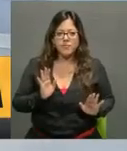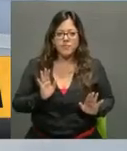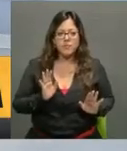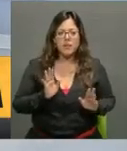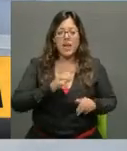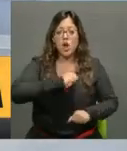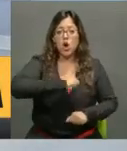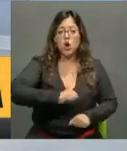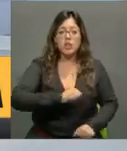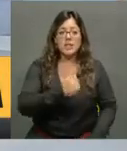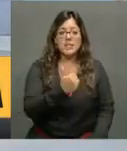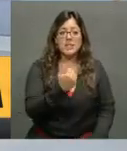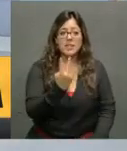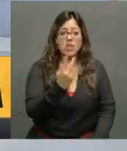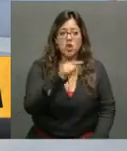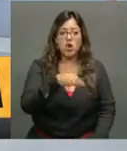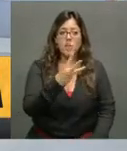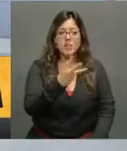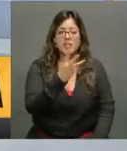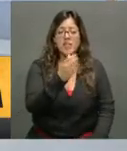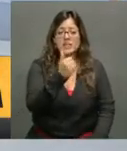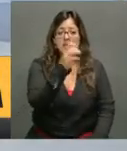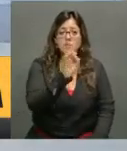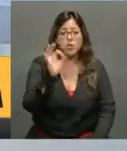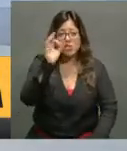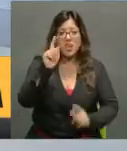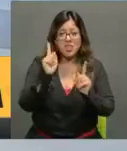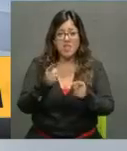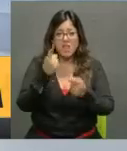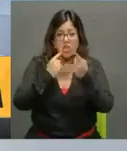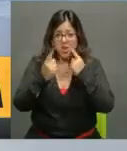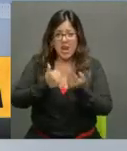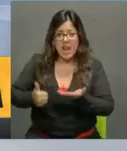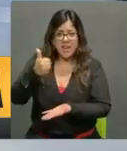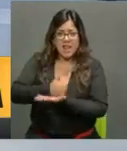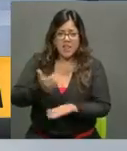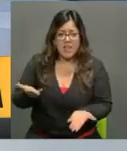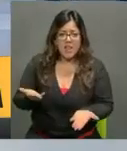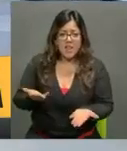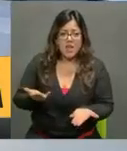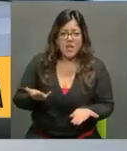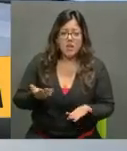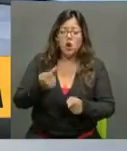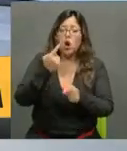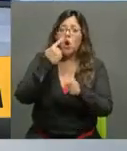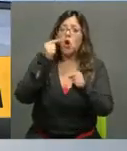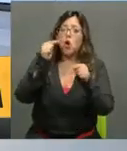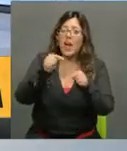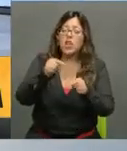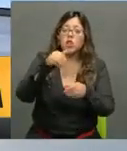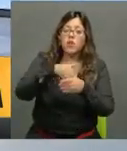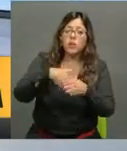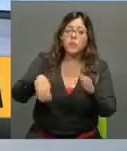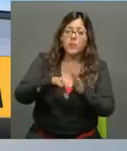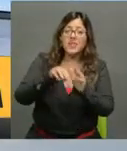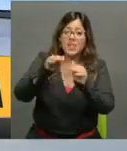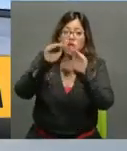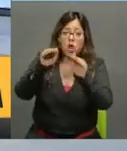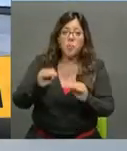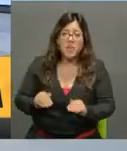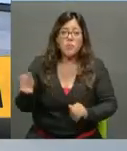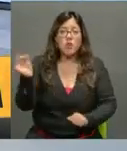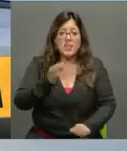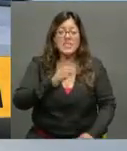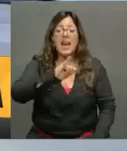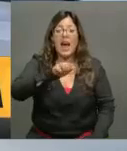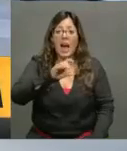ganó 62-36. Tiene que llorar. Ahora, el alcalde Carter está de salida. Sí. No puede ir a la región. Igual que Jaue. Claro. Tiene que cambiar.